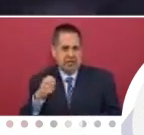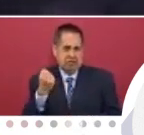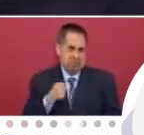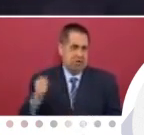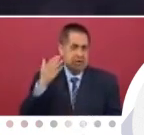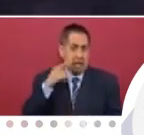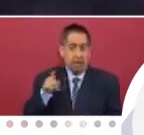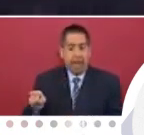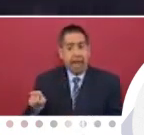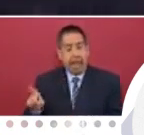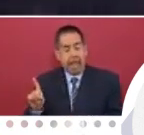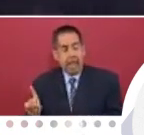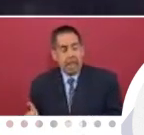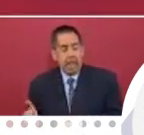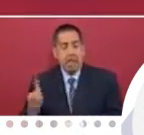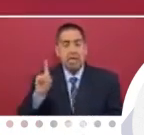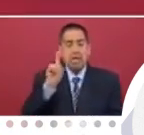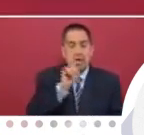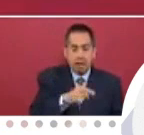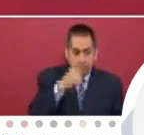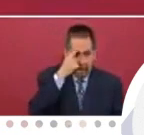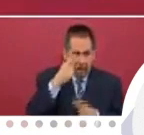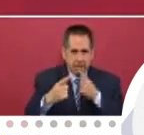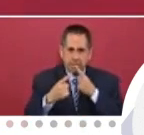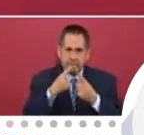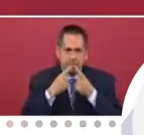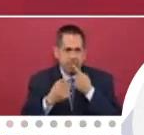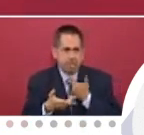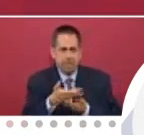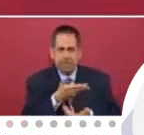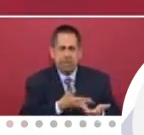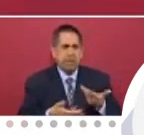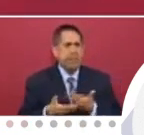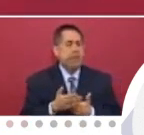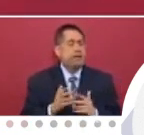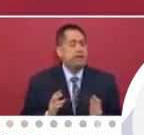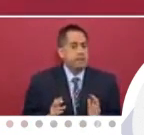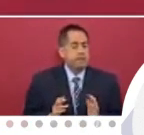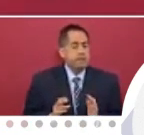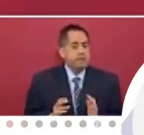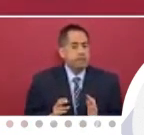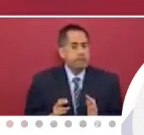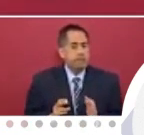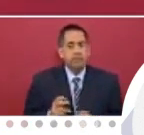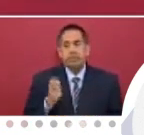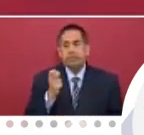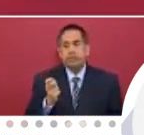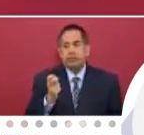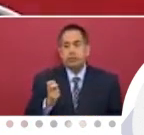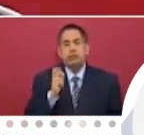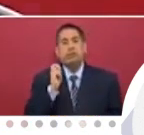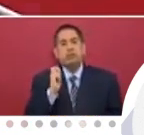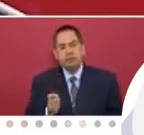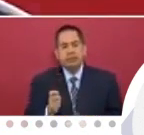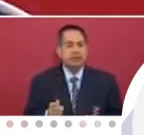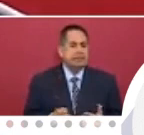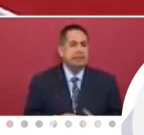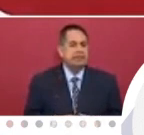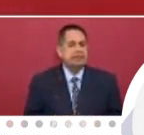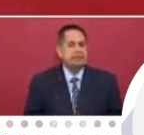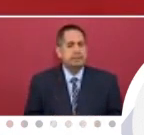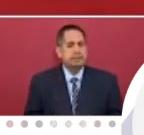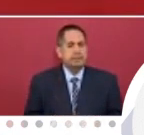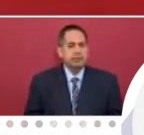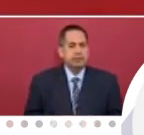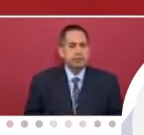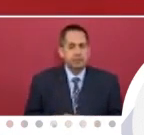5 años, 11 meses. Lo que dice el presidente es que ahora también, como parte de la reforma educativa,